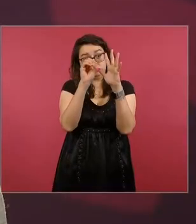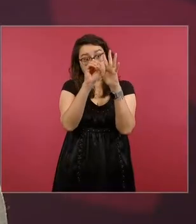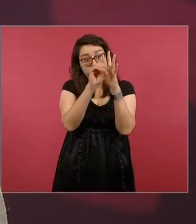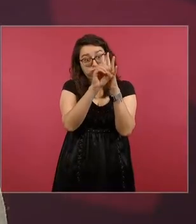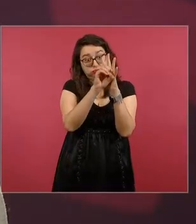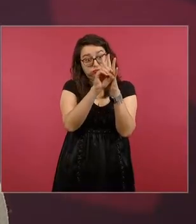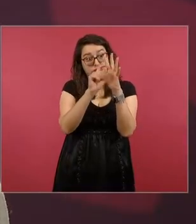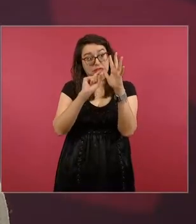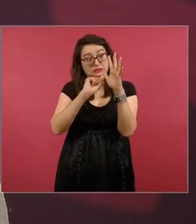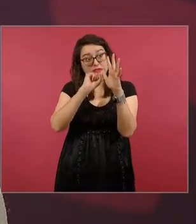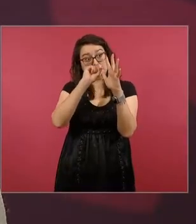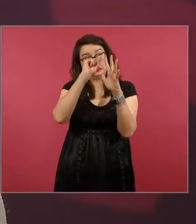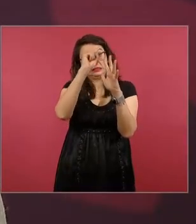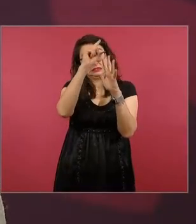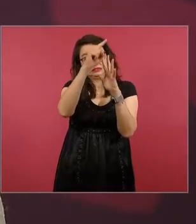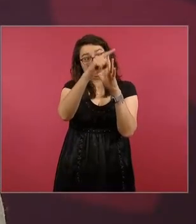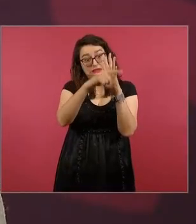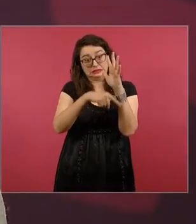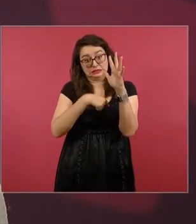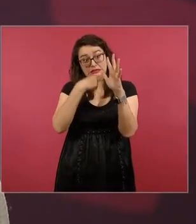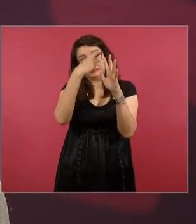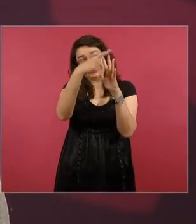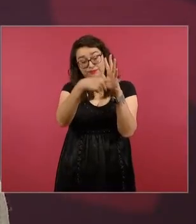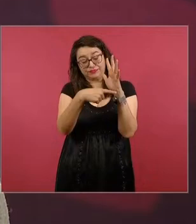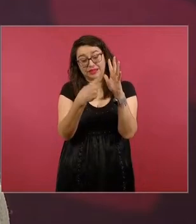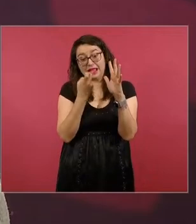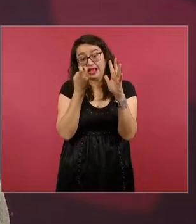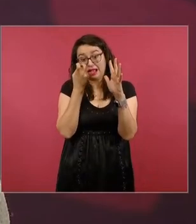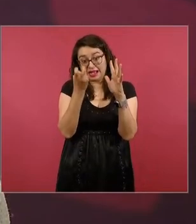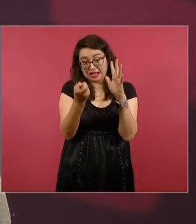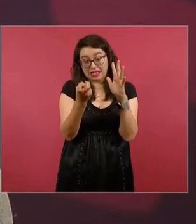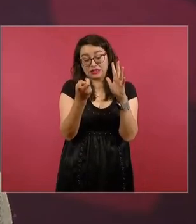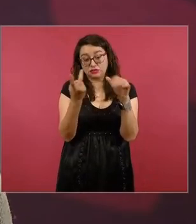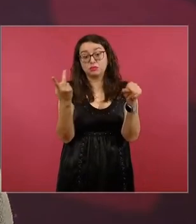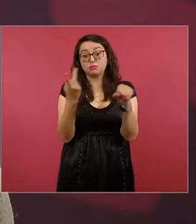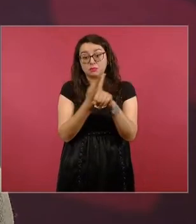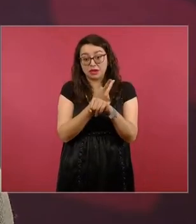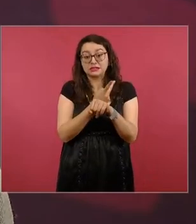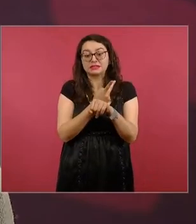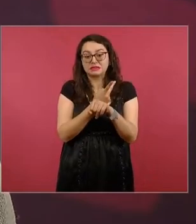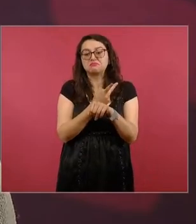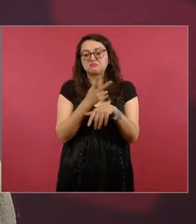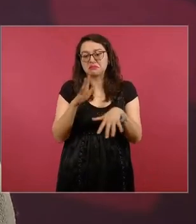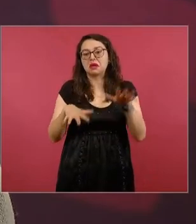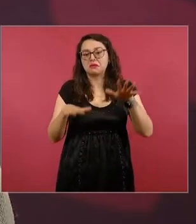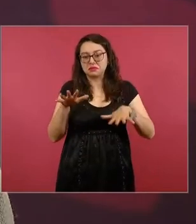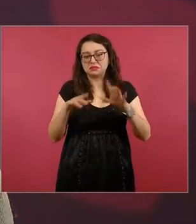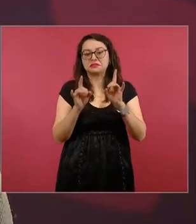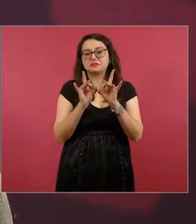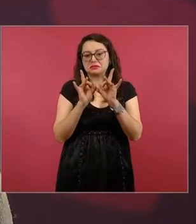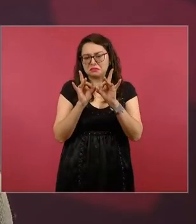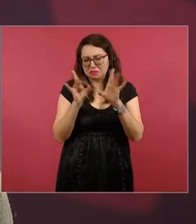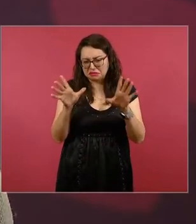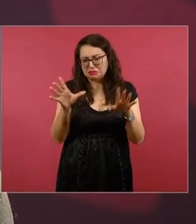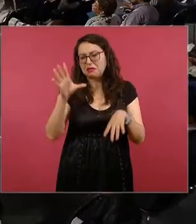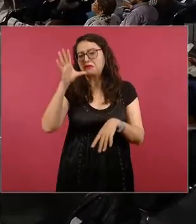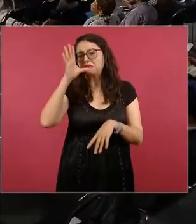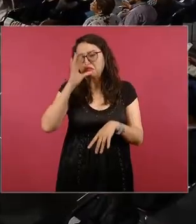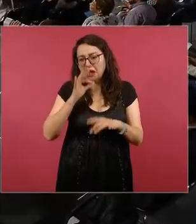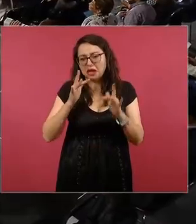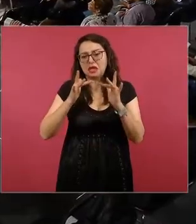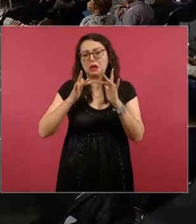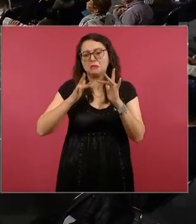se producen eventos físicos, que es lo que provoca eventualmente problemas en las telecomunicaciones.